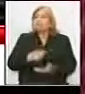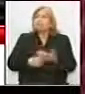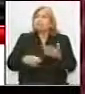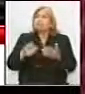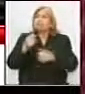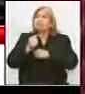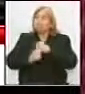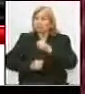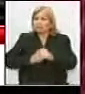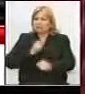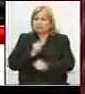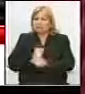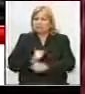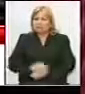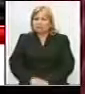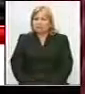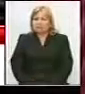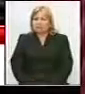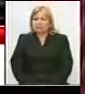o menos?